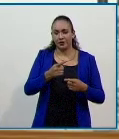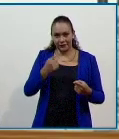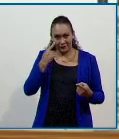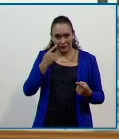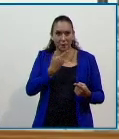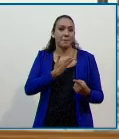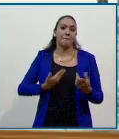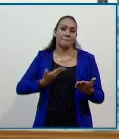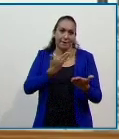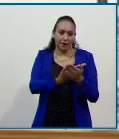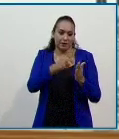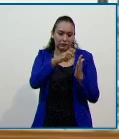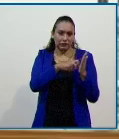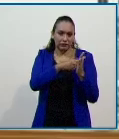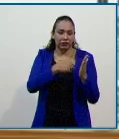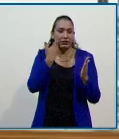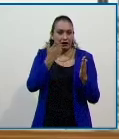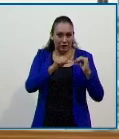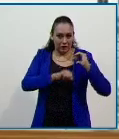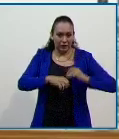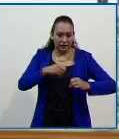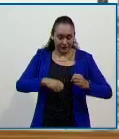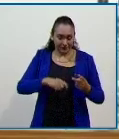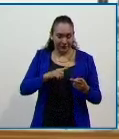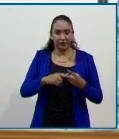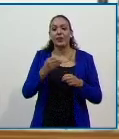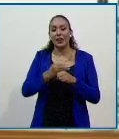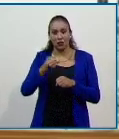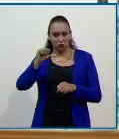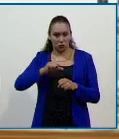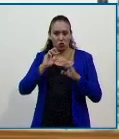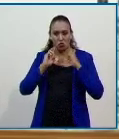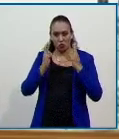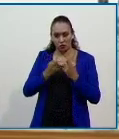reforma judicial que estamos aquí por analizar y por debatir,